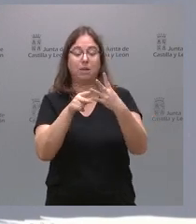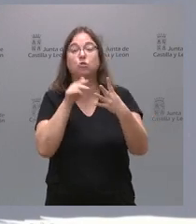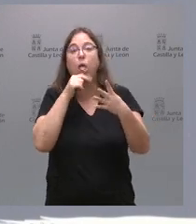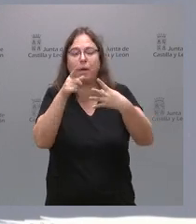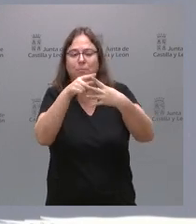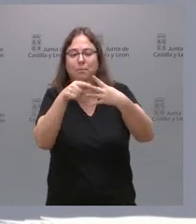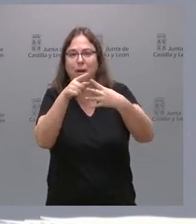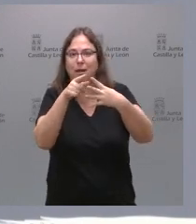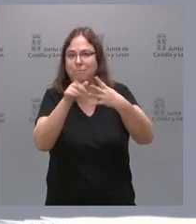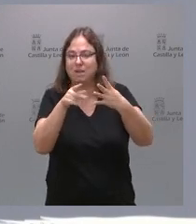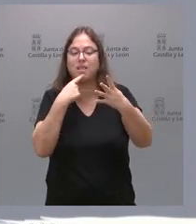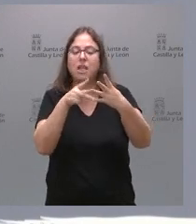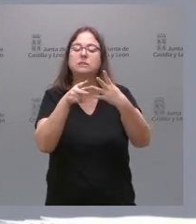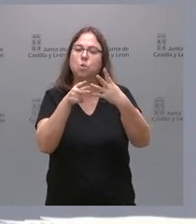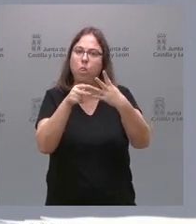primera